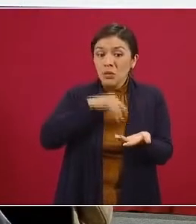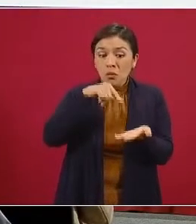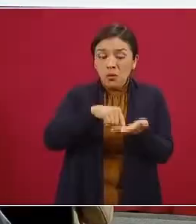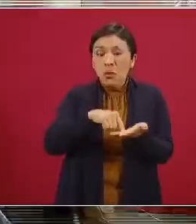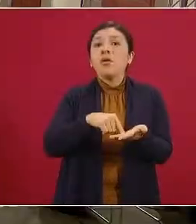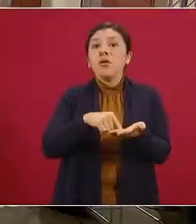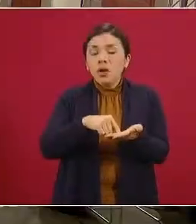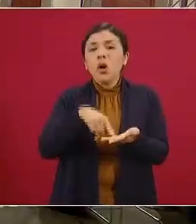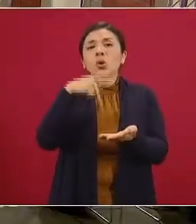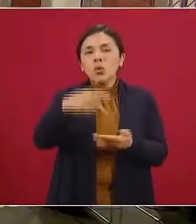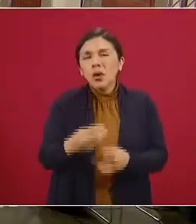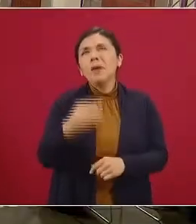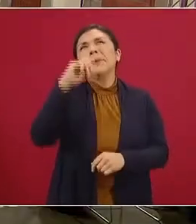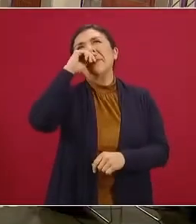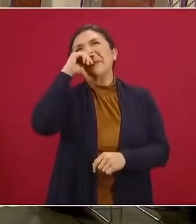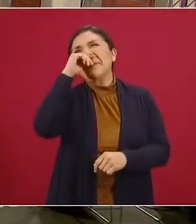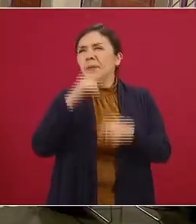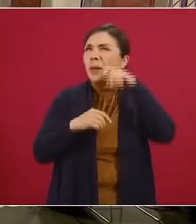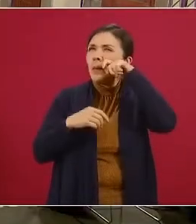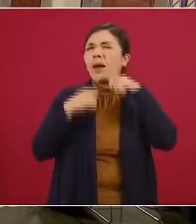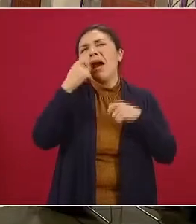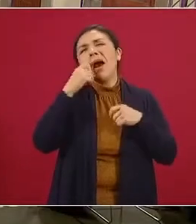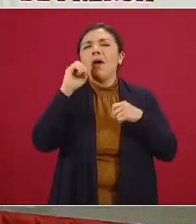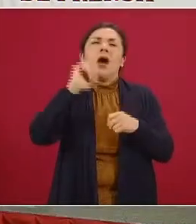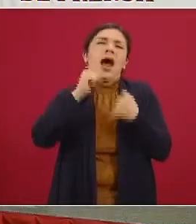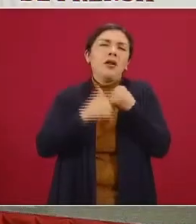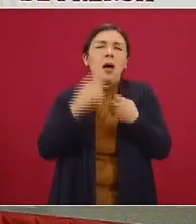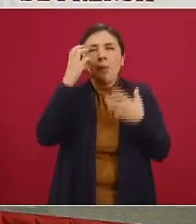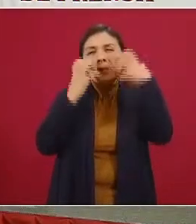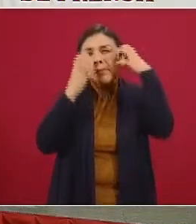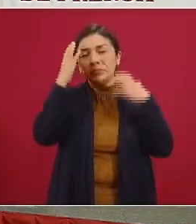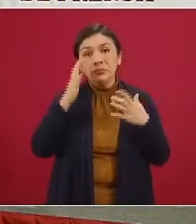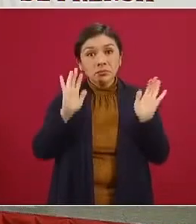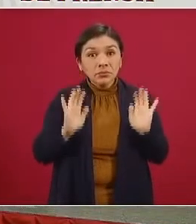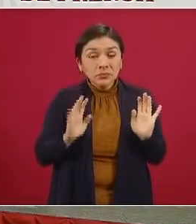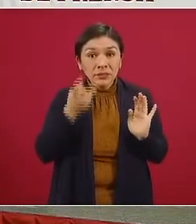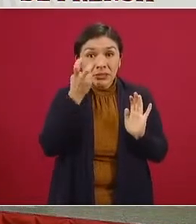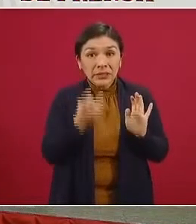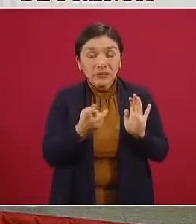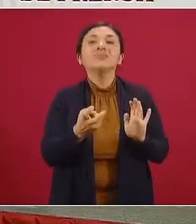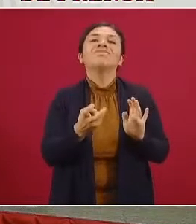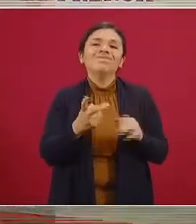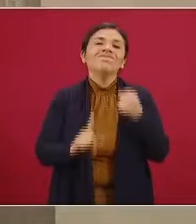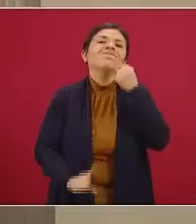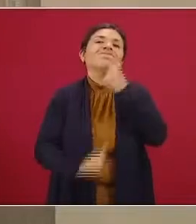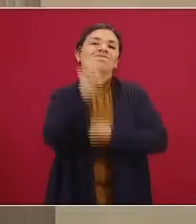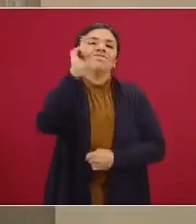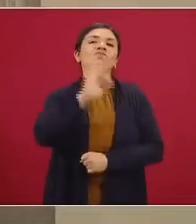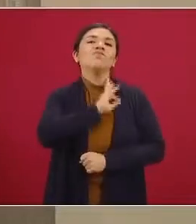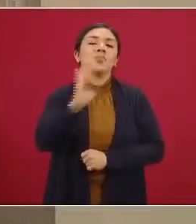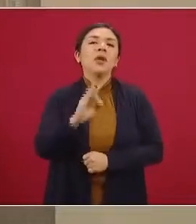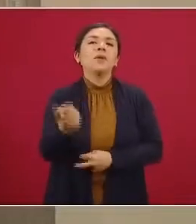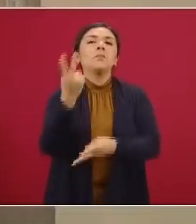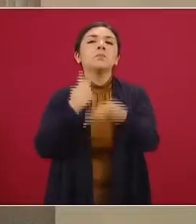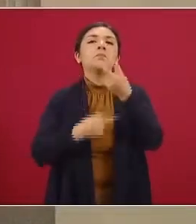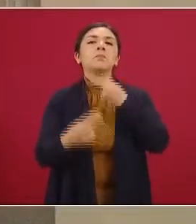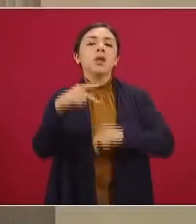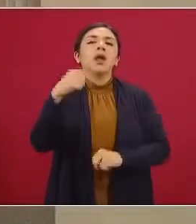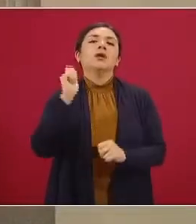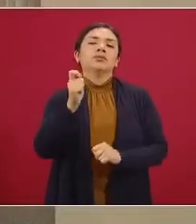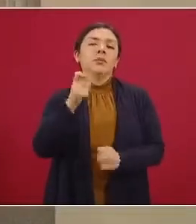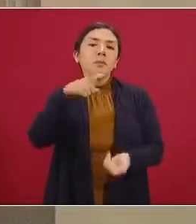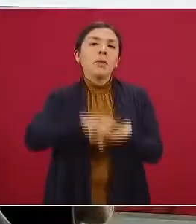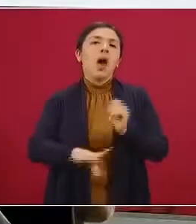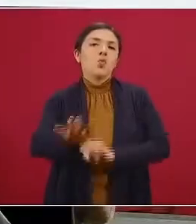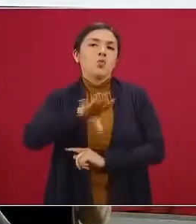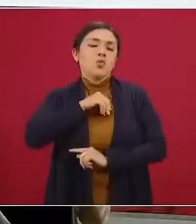a nuestras vías respiratorias, sea boca, sea nariz, sea ojos, entonces podríamos generar un contagio. Por